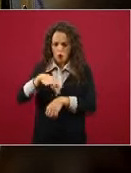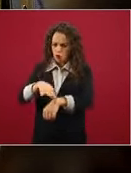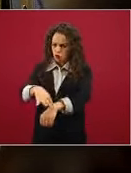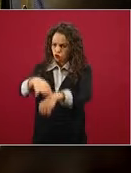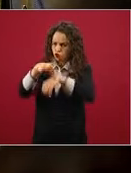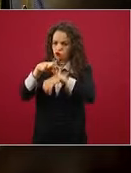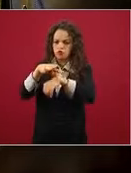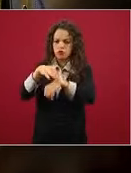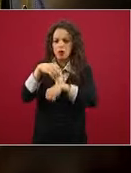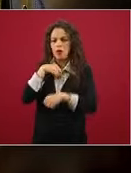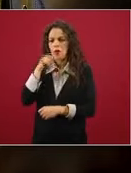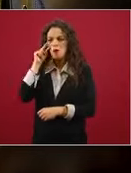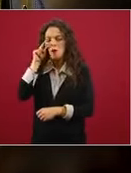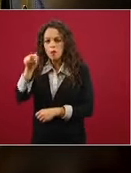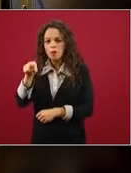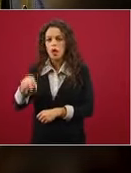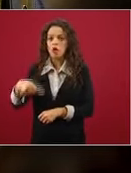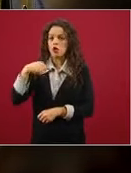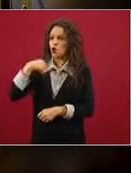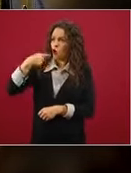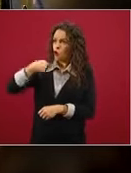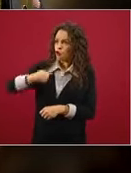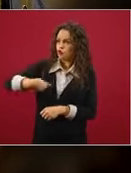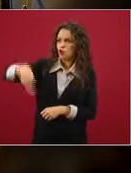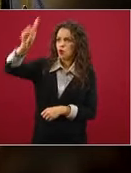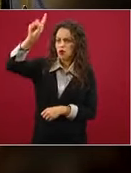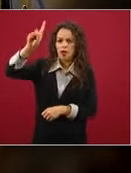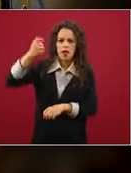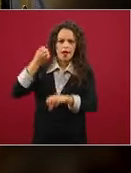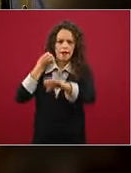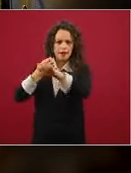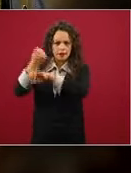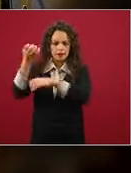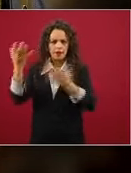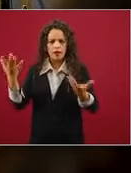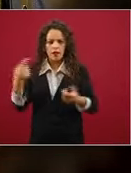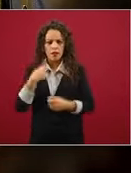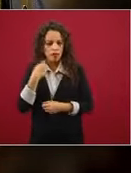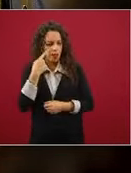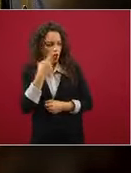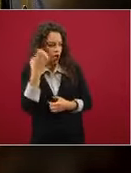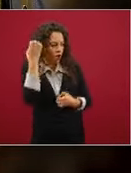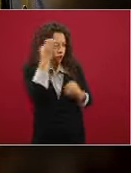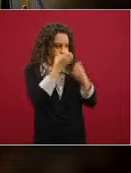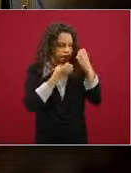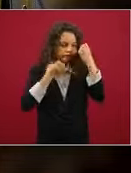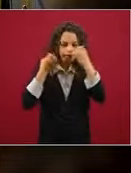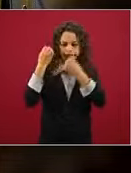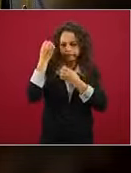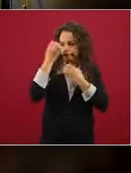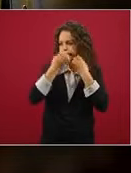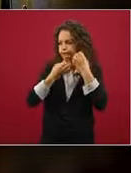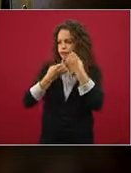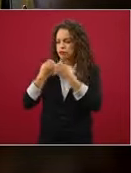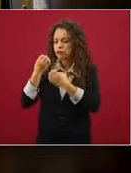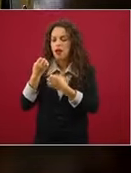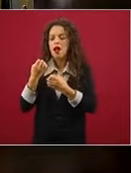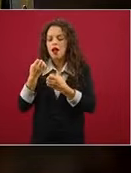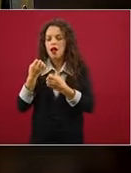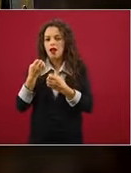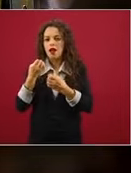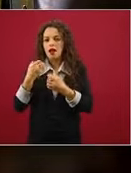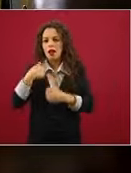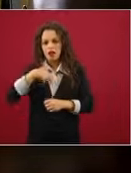Viajé por el interior de la República haciendo un análisis de cómo están las cuestiones del COVID y